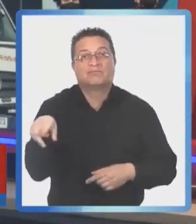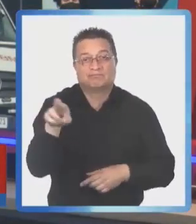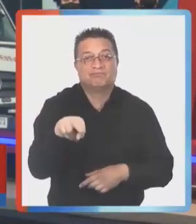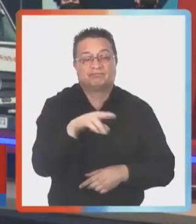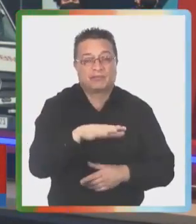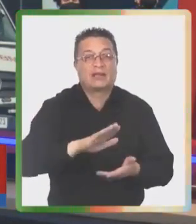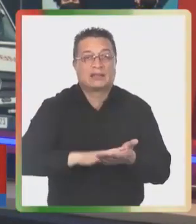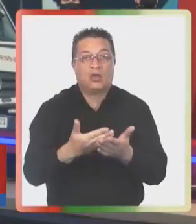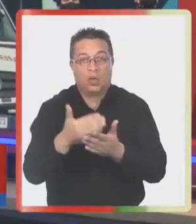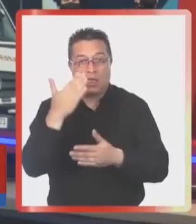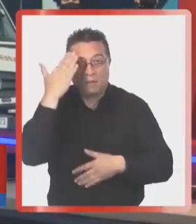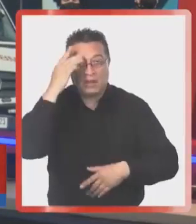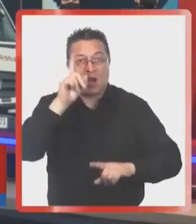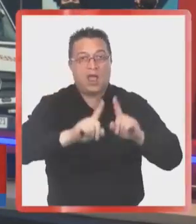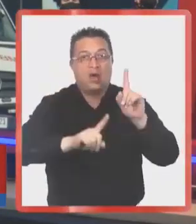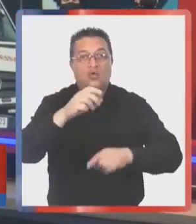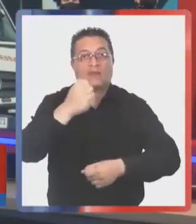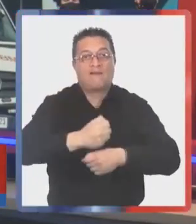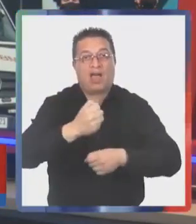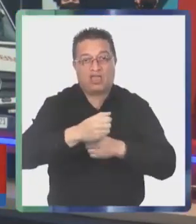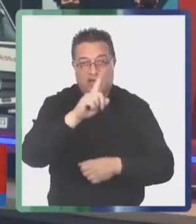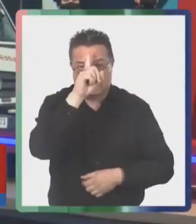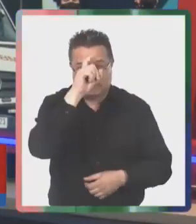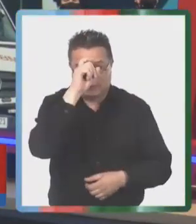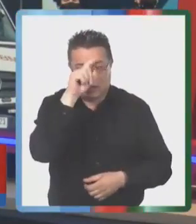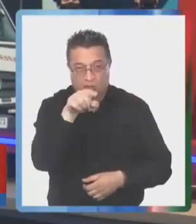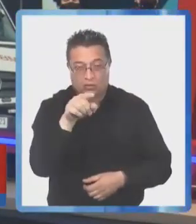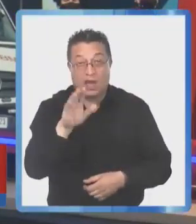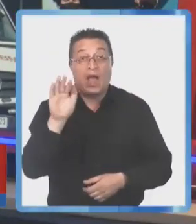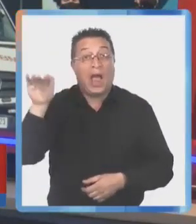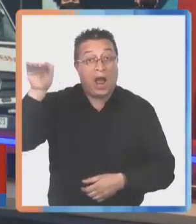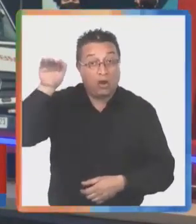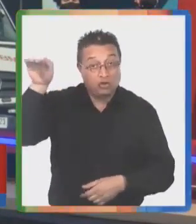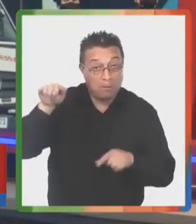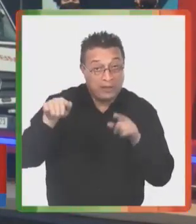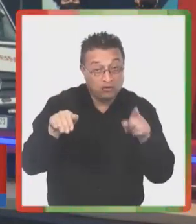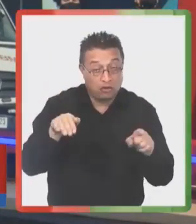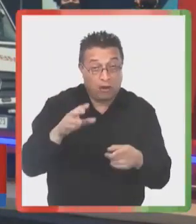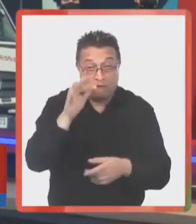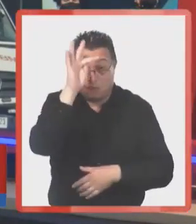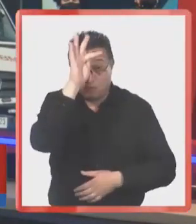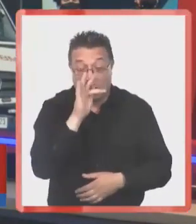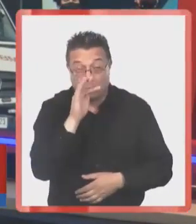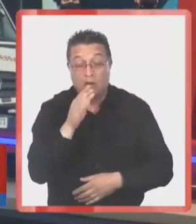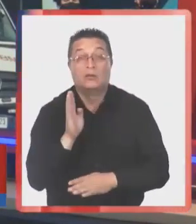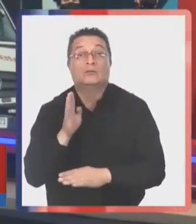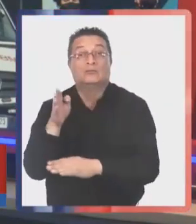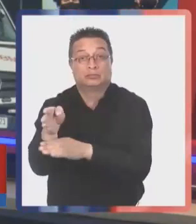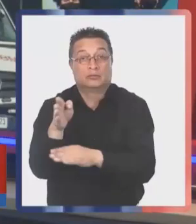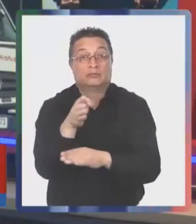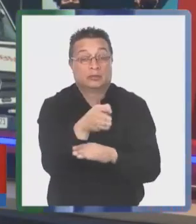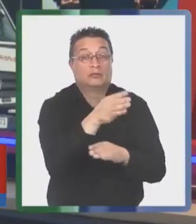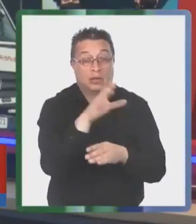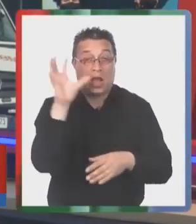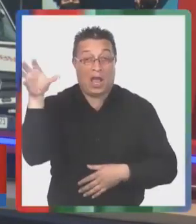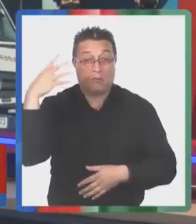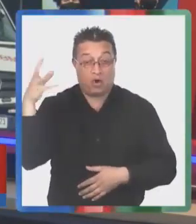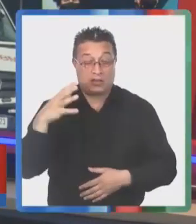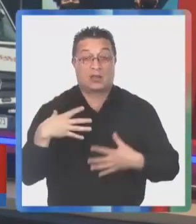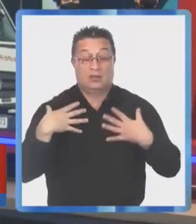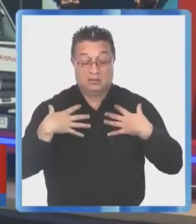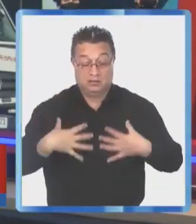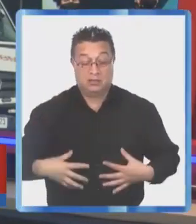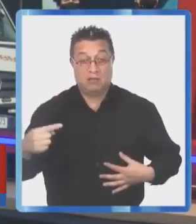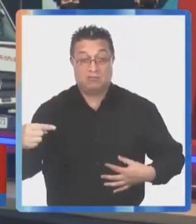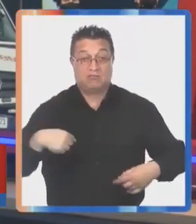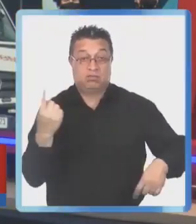tenido consecuencias en la salud mental de algunos funcionarios. Y en zonas como Alto Hospicio, los funcionarios de la salud realizan sus rondas con